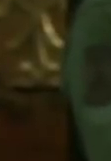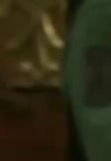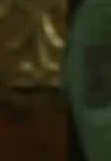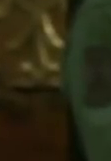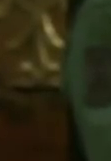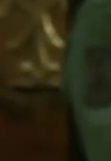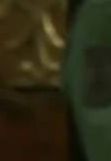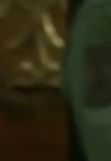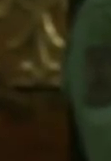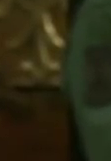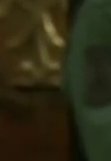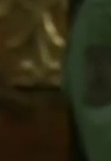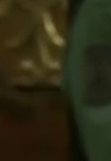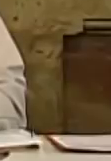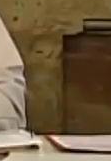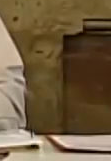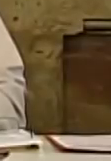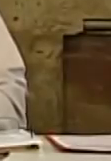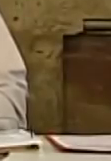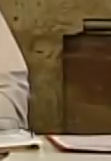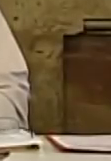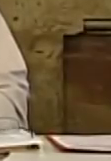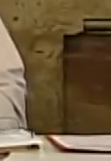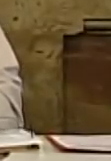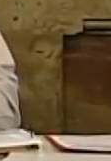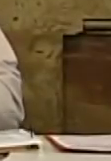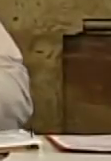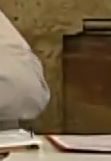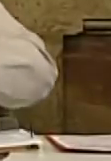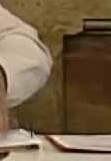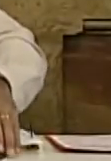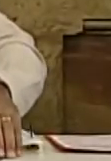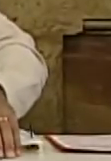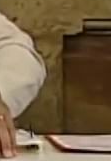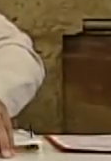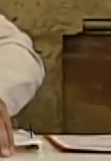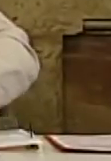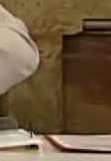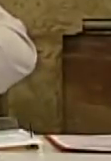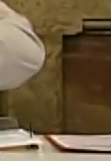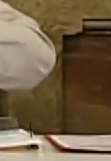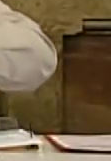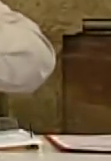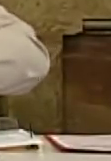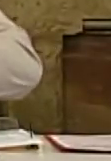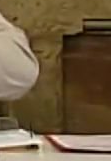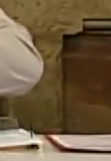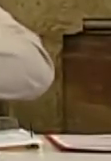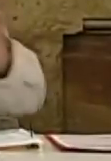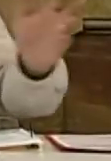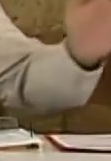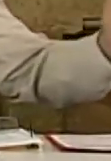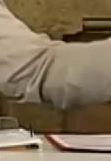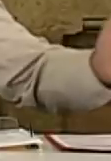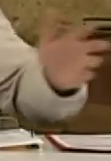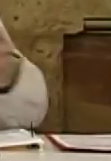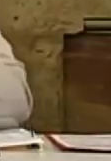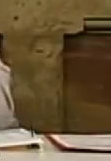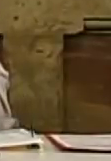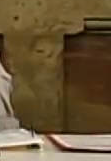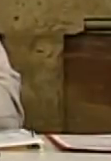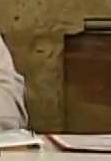buenas noticias económicas para Miranda, y todo lo que es bueno para Miranda es bueno para el